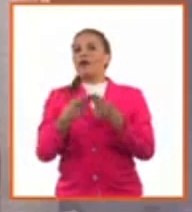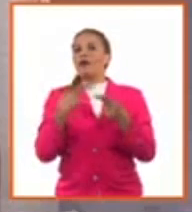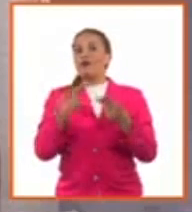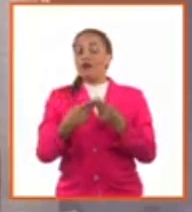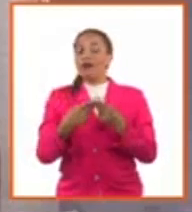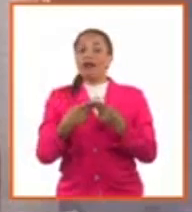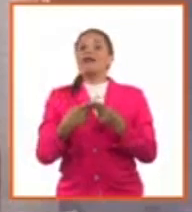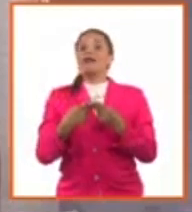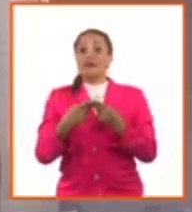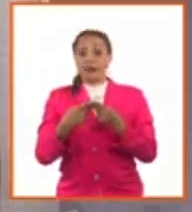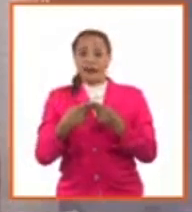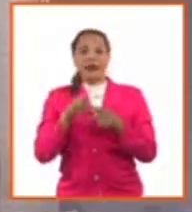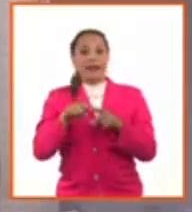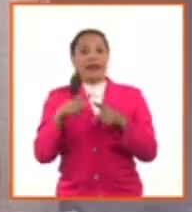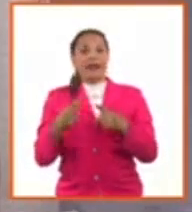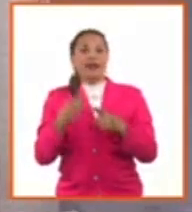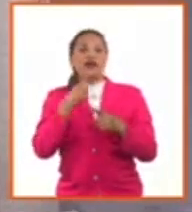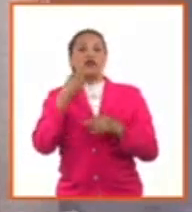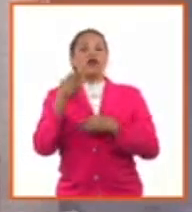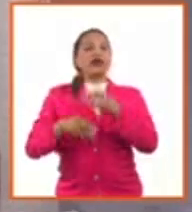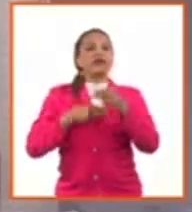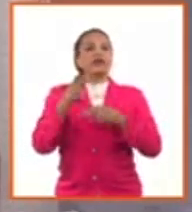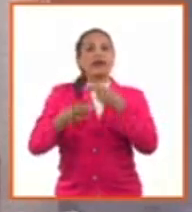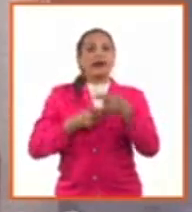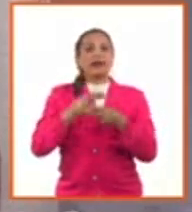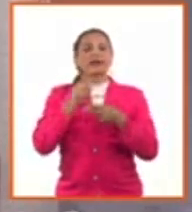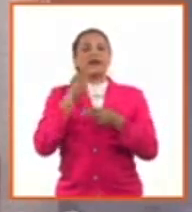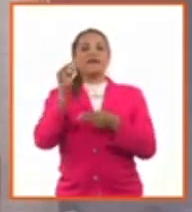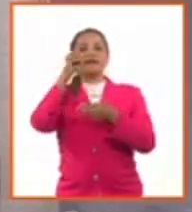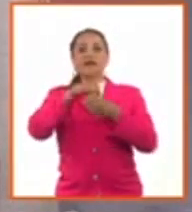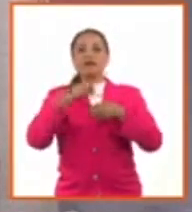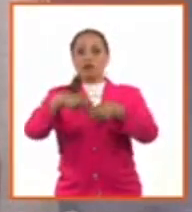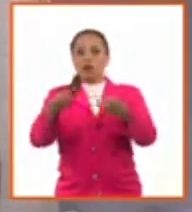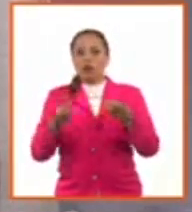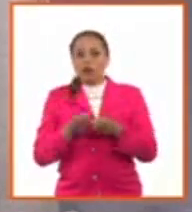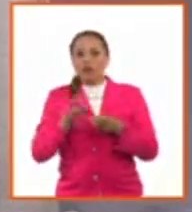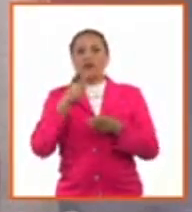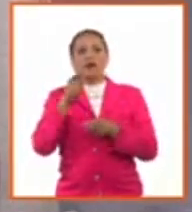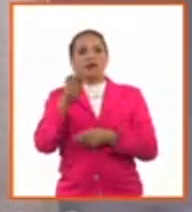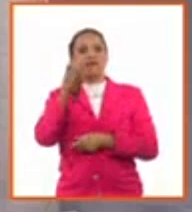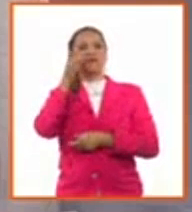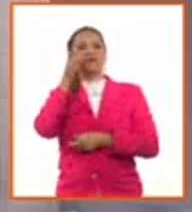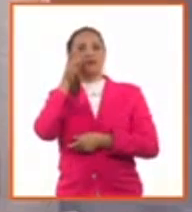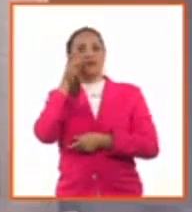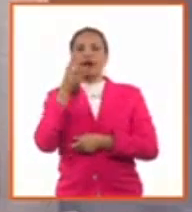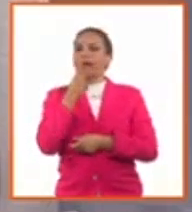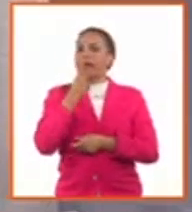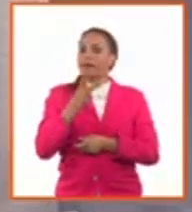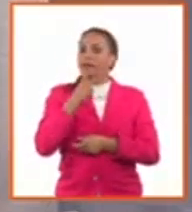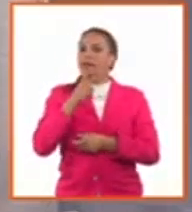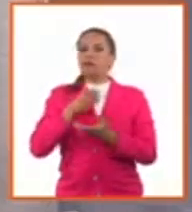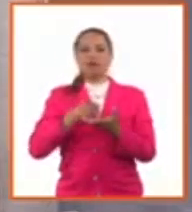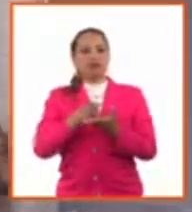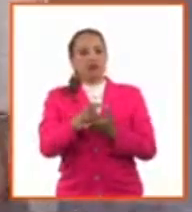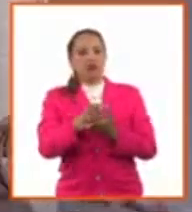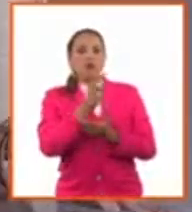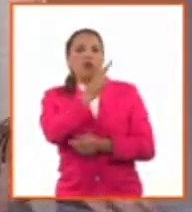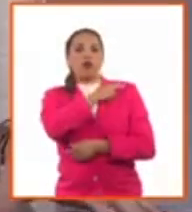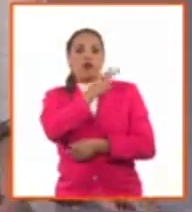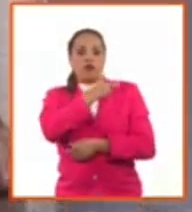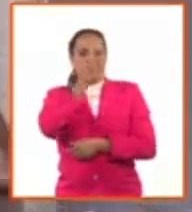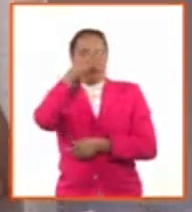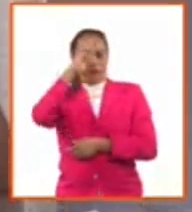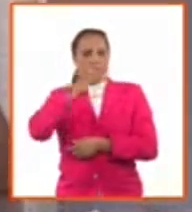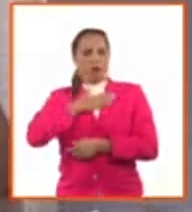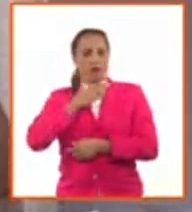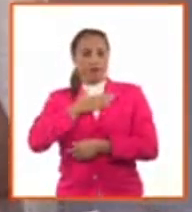lo que se construye en diálogo en estos procesos de congreso va a ser permanentemente chequeado, atendido y seguido por la alta dirección de